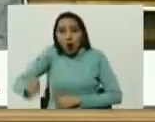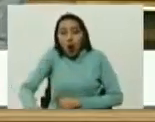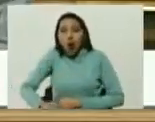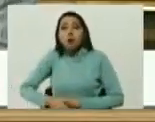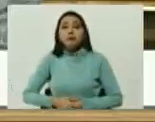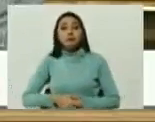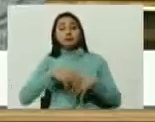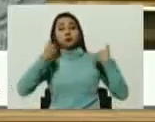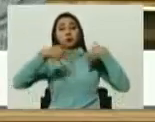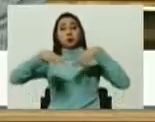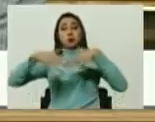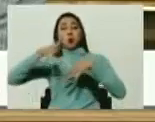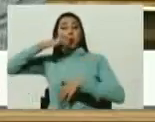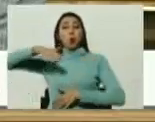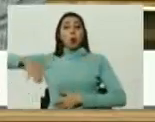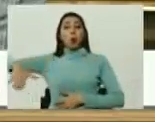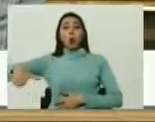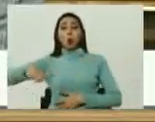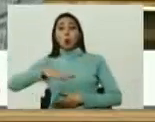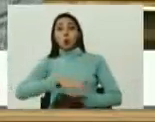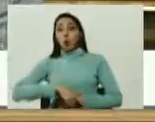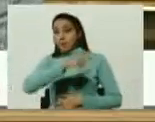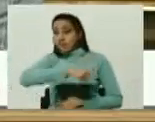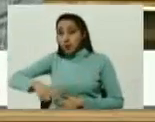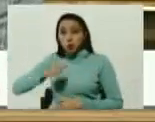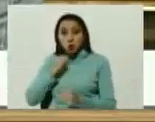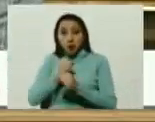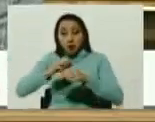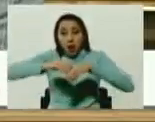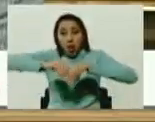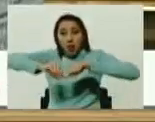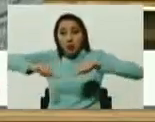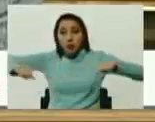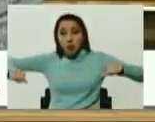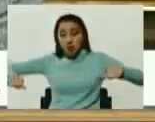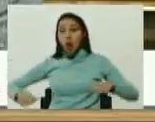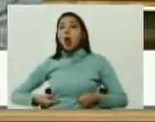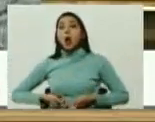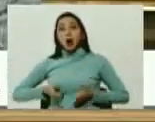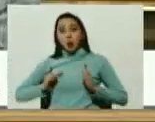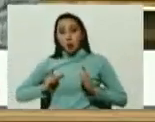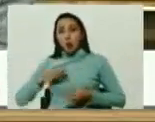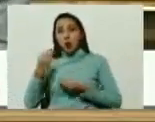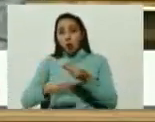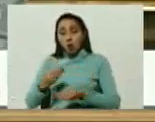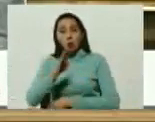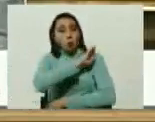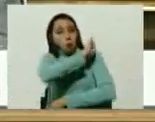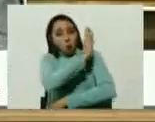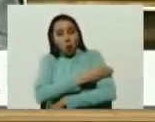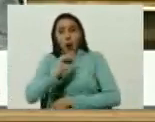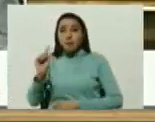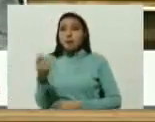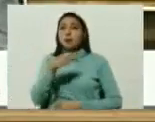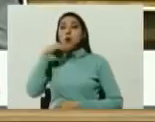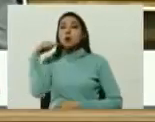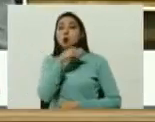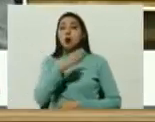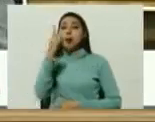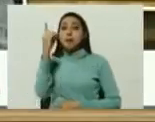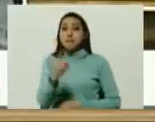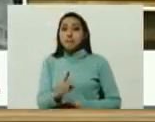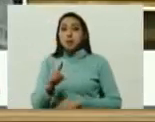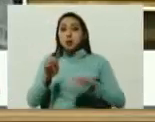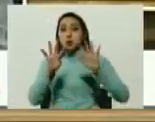ejército hecho del pueblo un ejército de campesinos que tomó el poder un primero de octubre de 1949